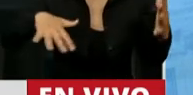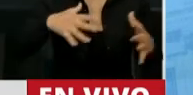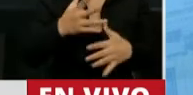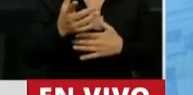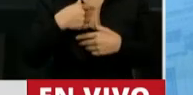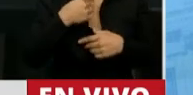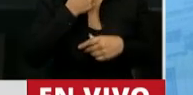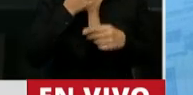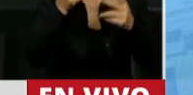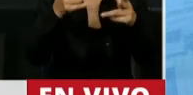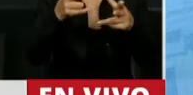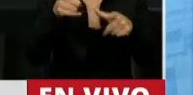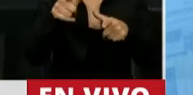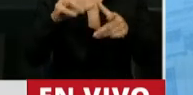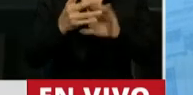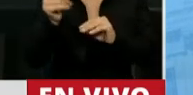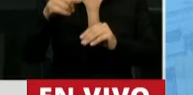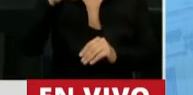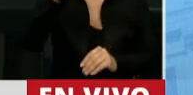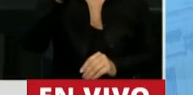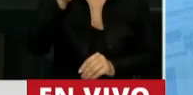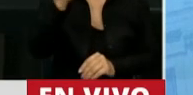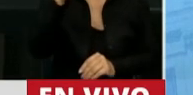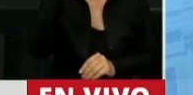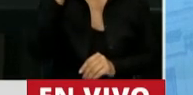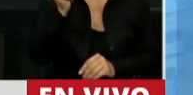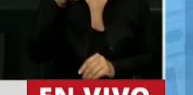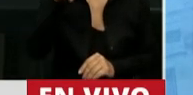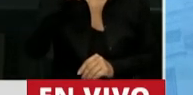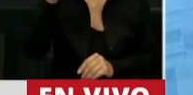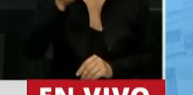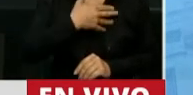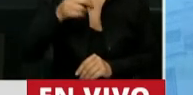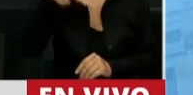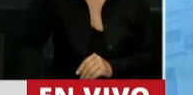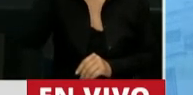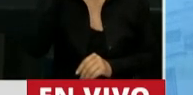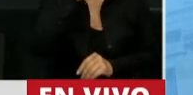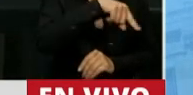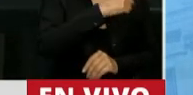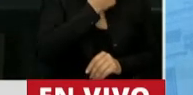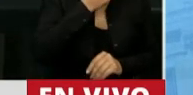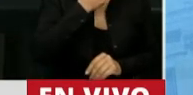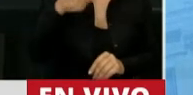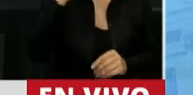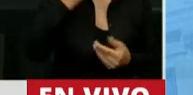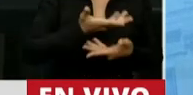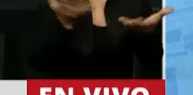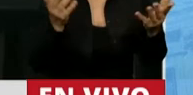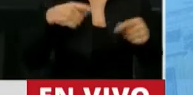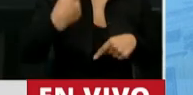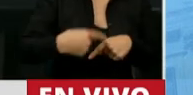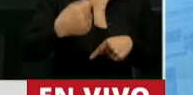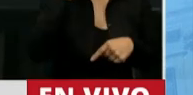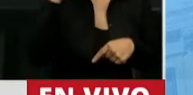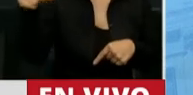quiero señalar el gesto de la señora Claudia Villafañe, que no cedió frente al gobierno que quería que este espectáculo circense continuara por días y